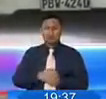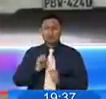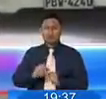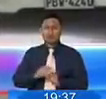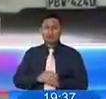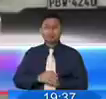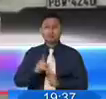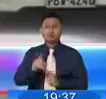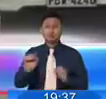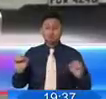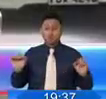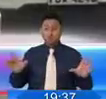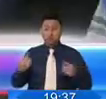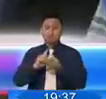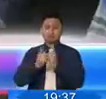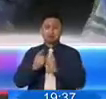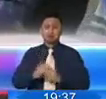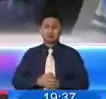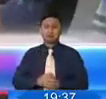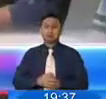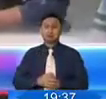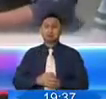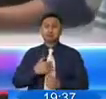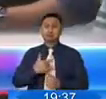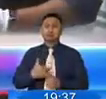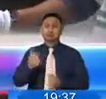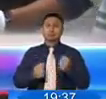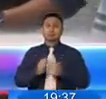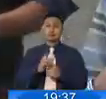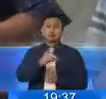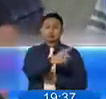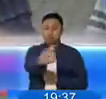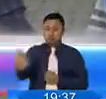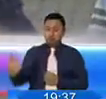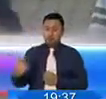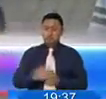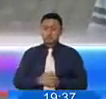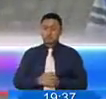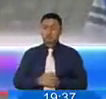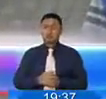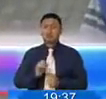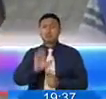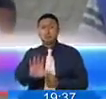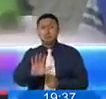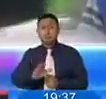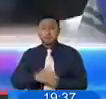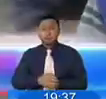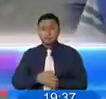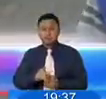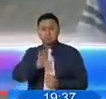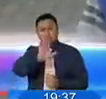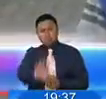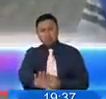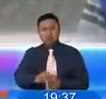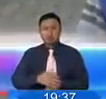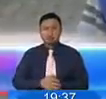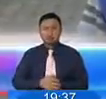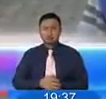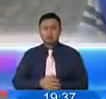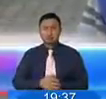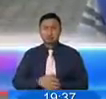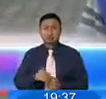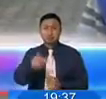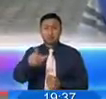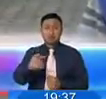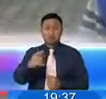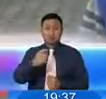cambio de una de las luces de su auto. Llega un vehículo y se le ponen al frente. Entonces le hacen parar a la fuerza al cliente, al señor dueño